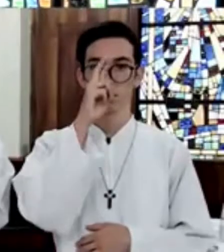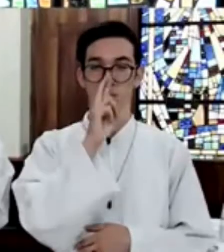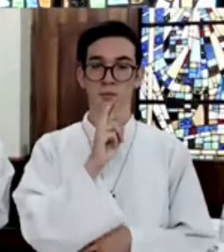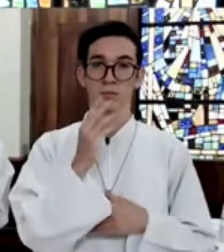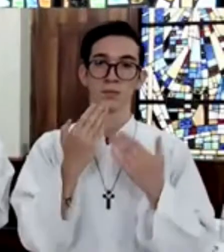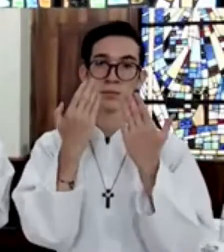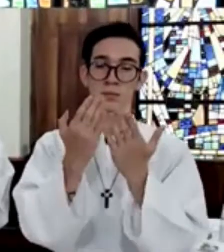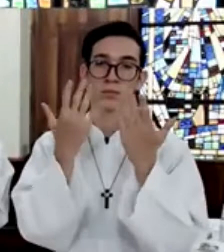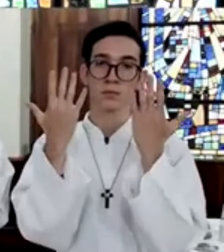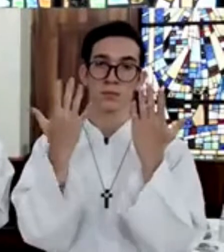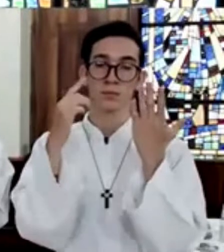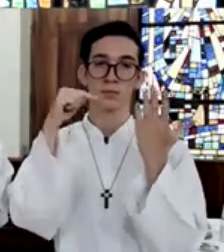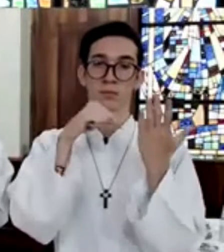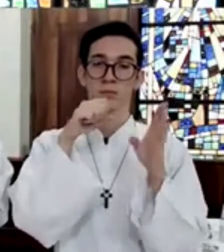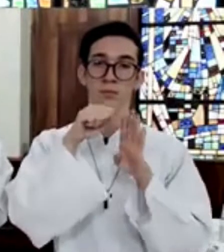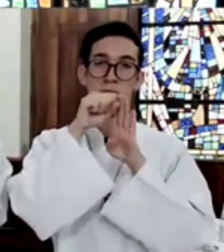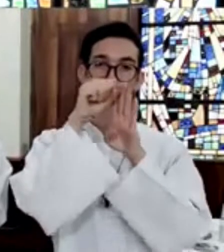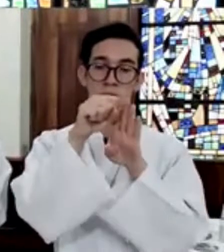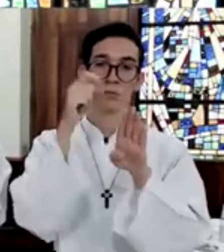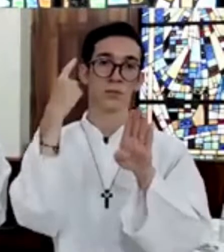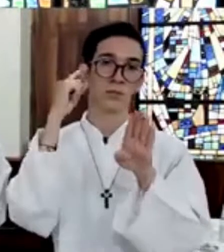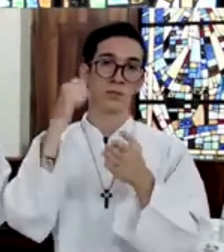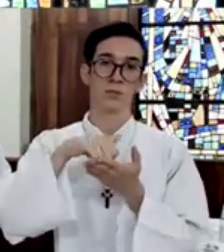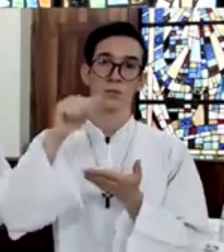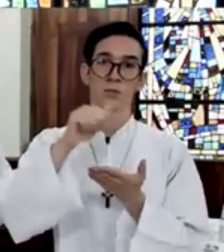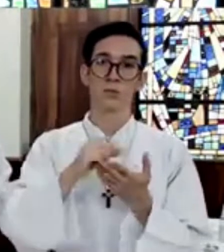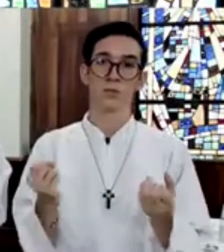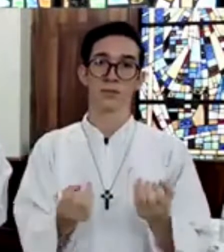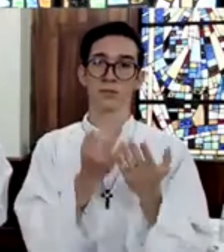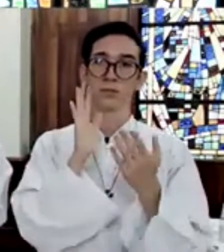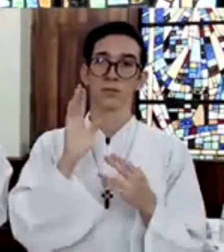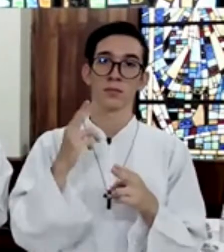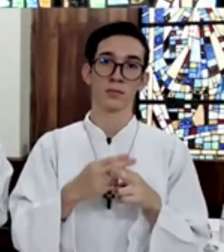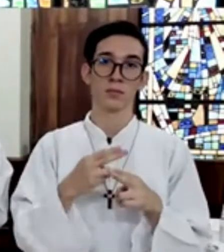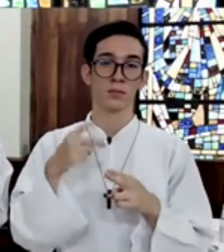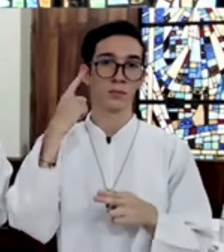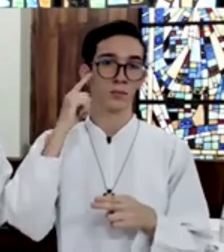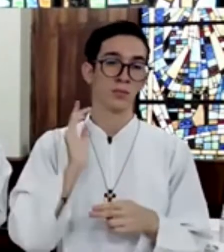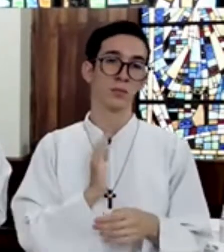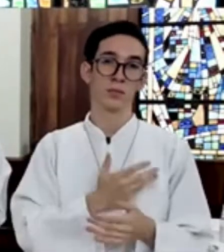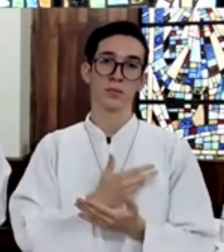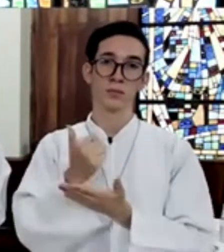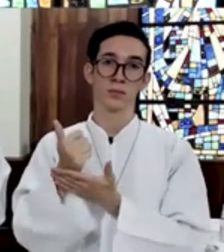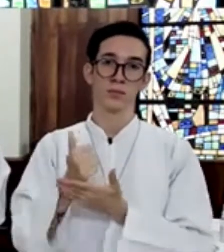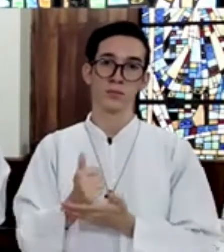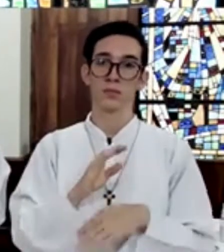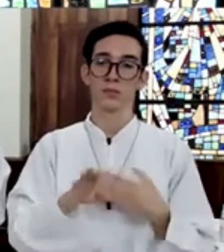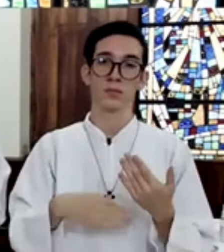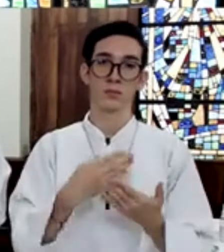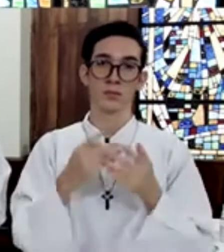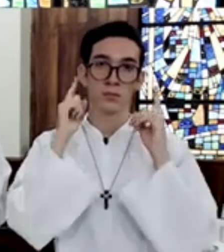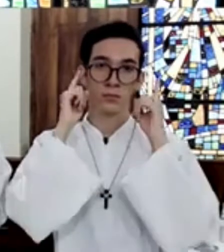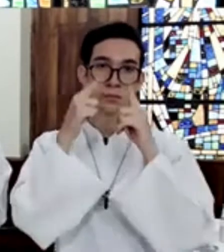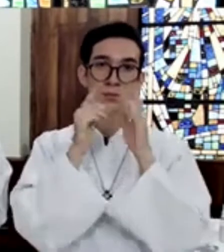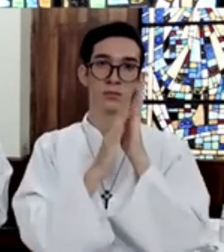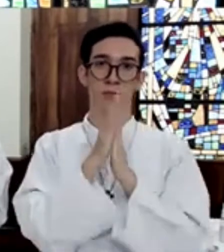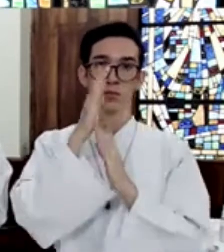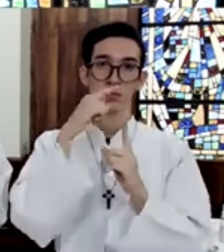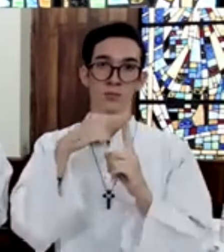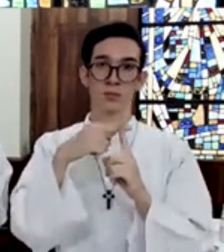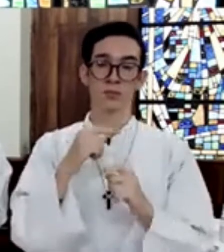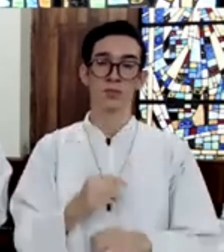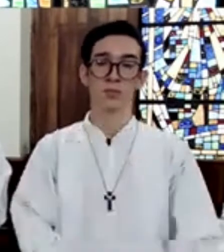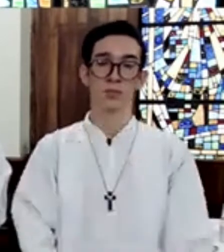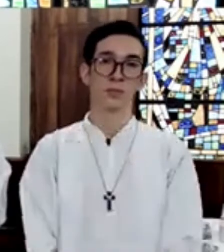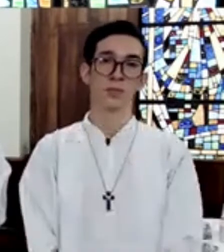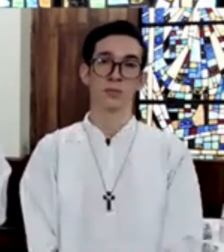Señor reciba de tus manos este sacrificio para alabanza y gloria de su nombre, para nuestro bien y el de toda su santa